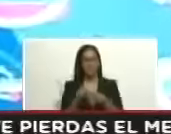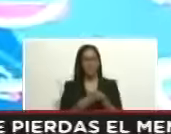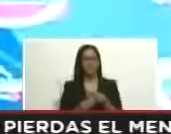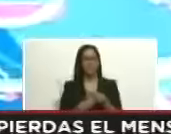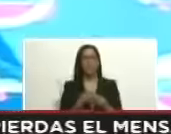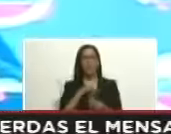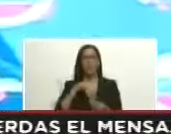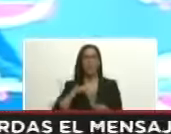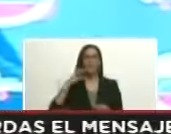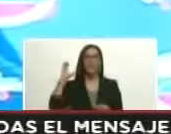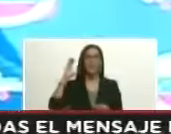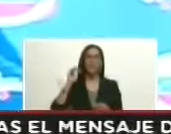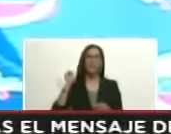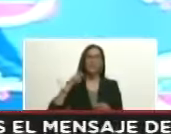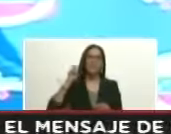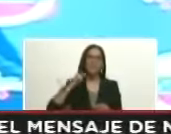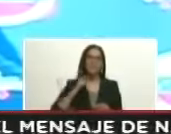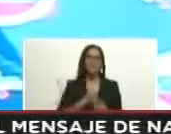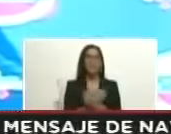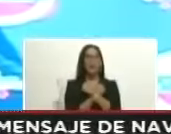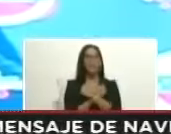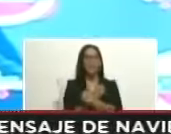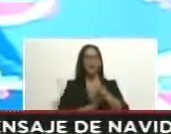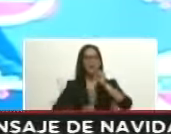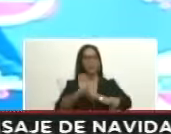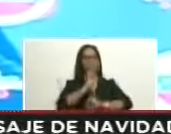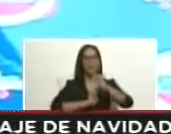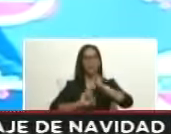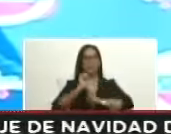Nuestra patria merece ser amada, defendida.